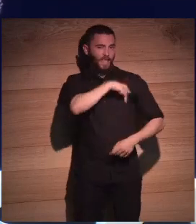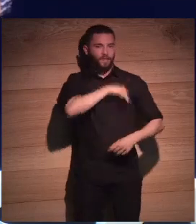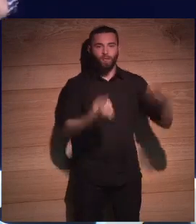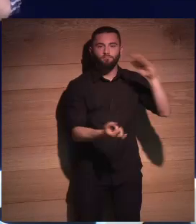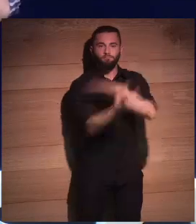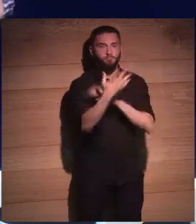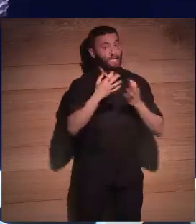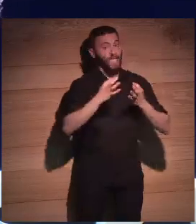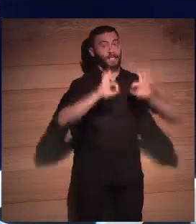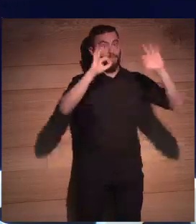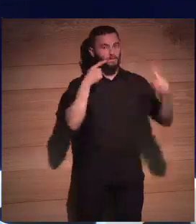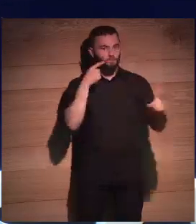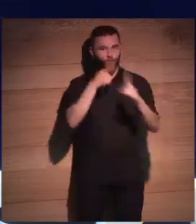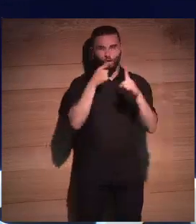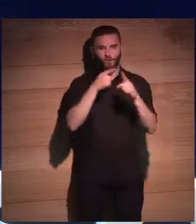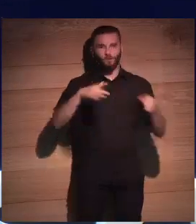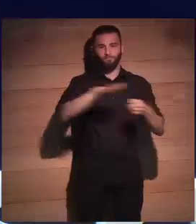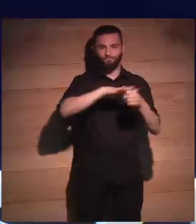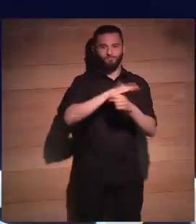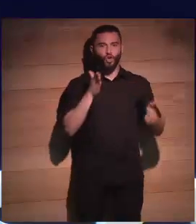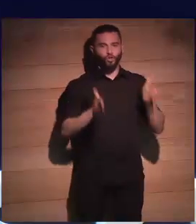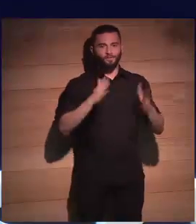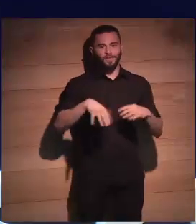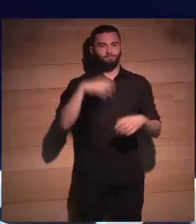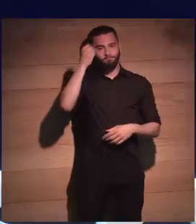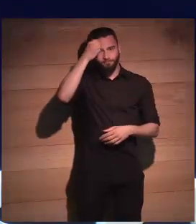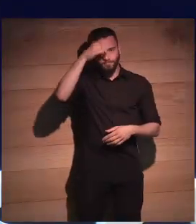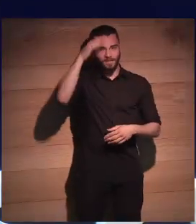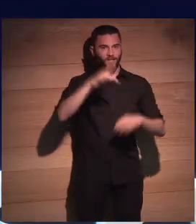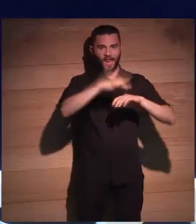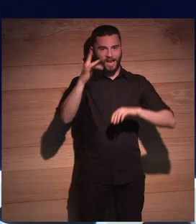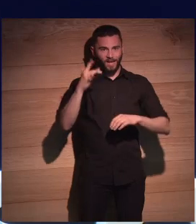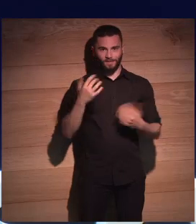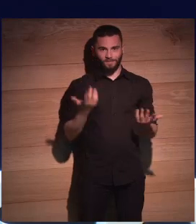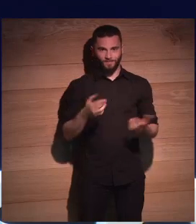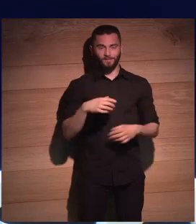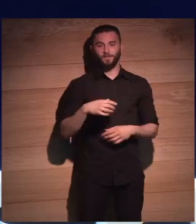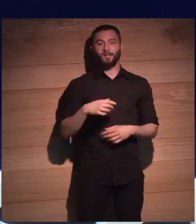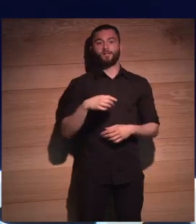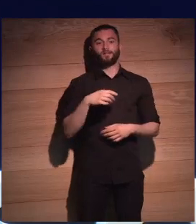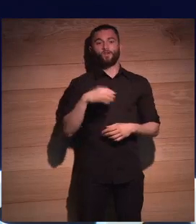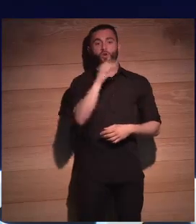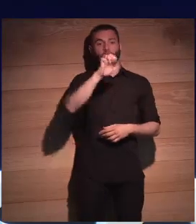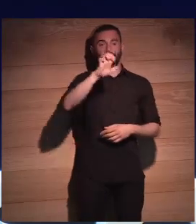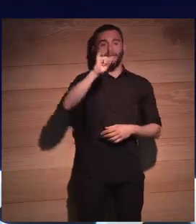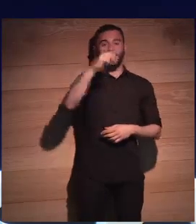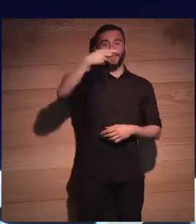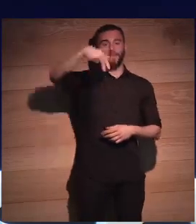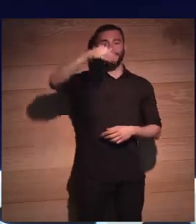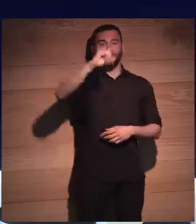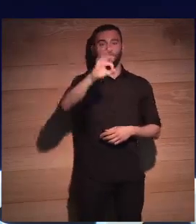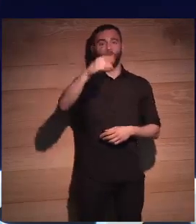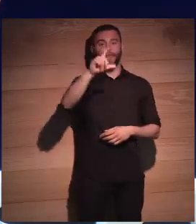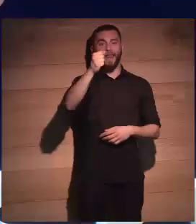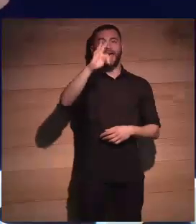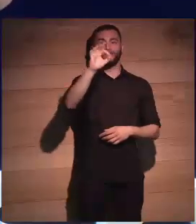ética específica para los campos de la robótica y de la inteligencia artificial con José Ignacio Latorre. Hemos hablado sobre las